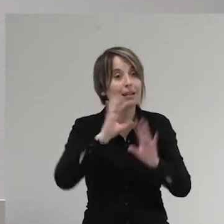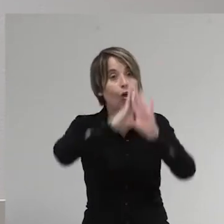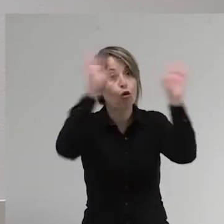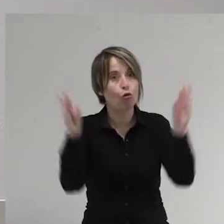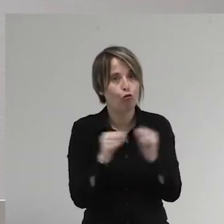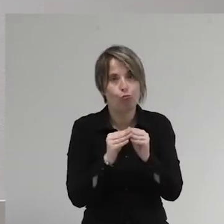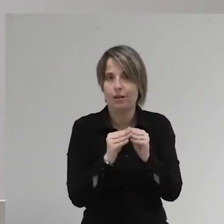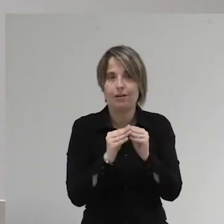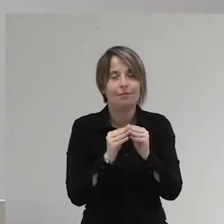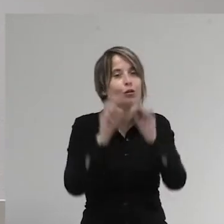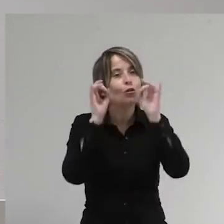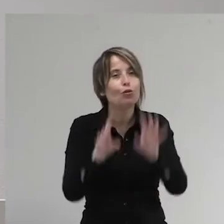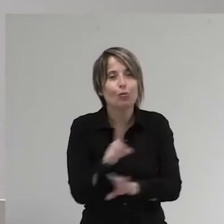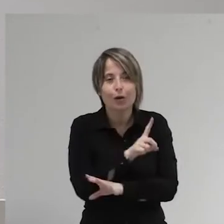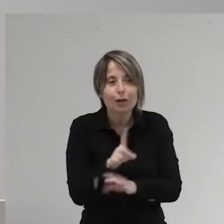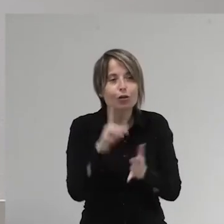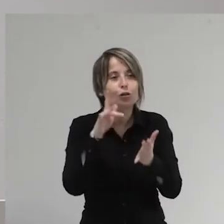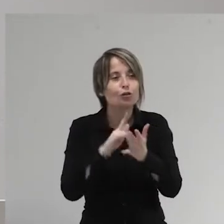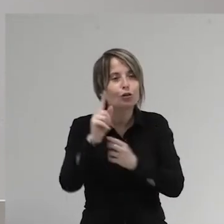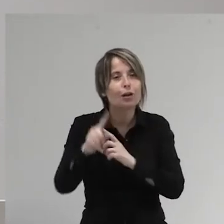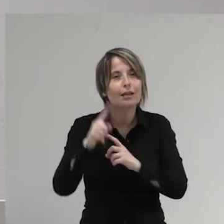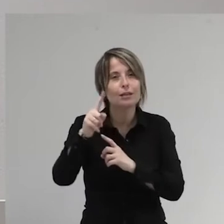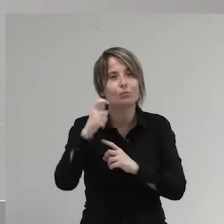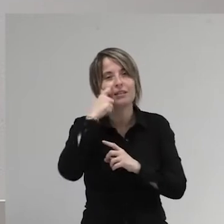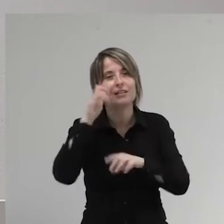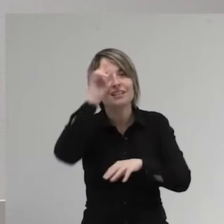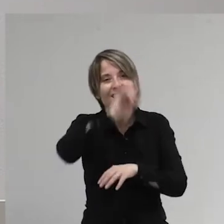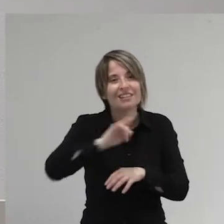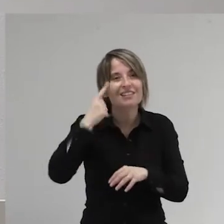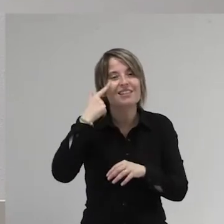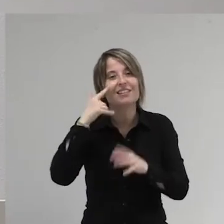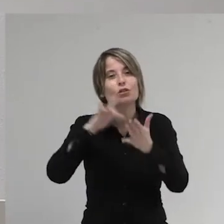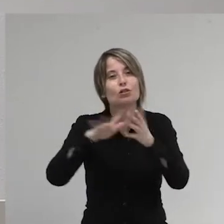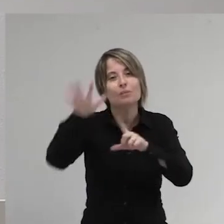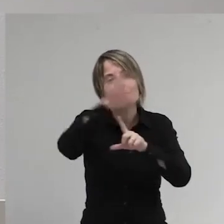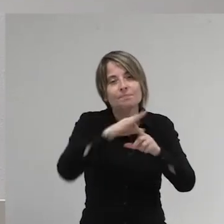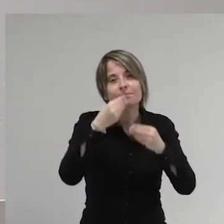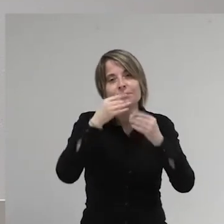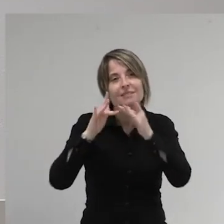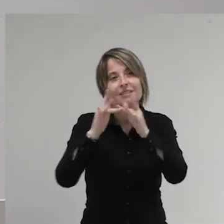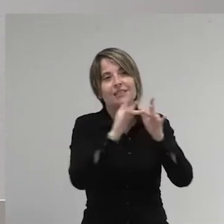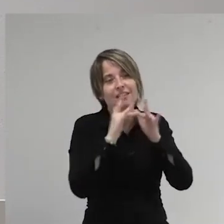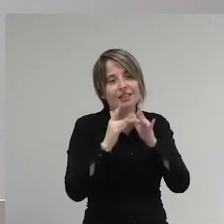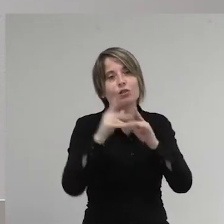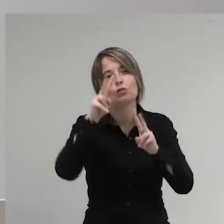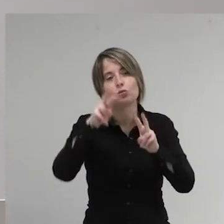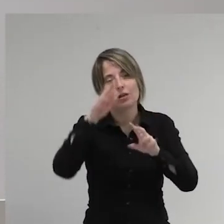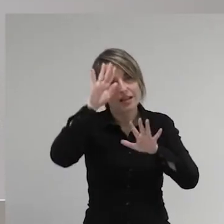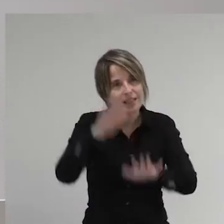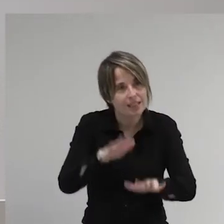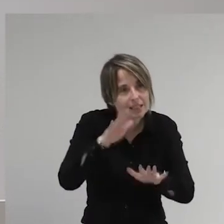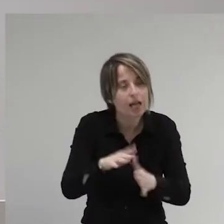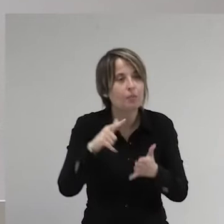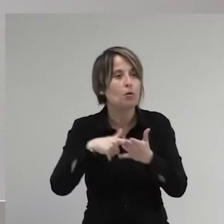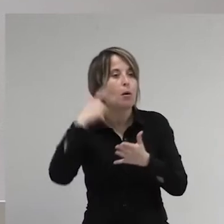no es la misma forma en que se van a producir los imaginarios raciales en el Estado español, que tiene una relación histórica con lo islámico, con lo moro,